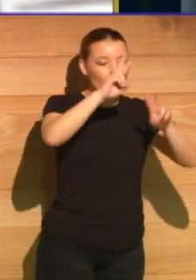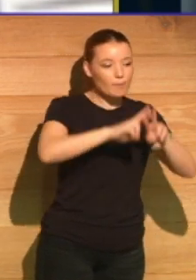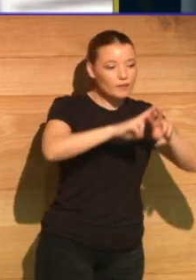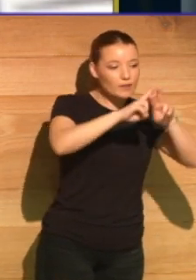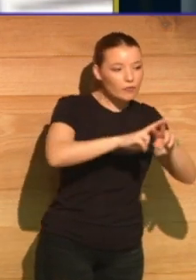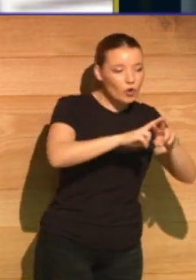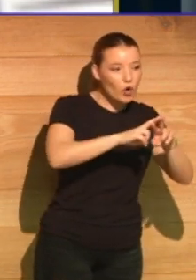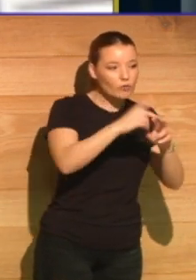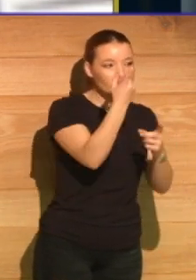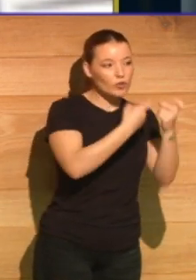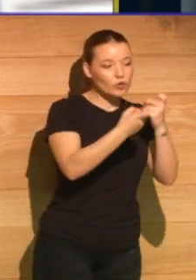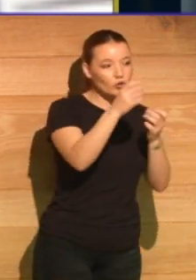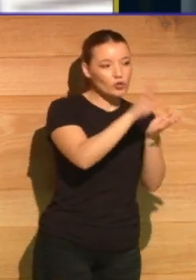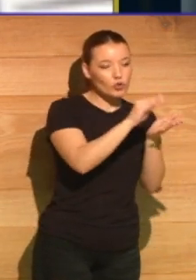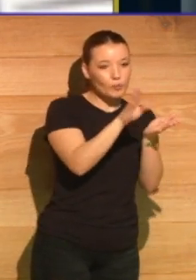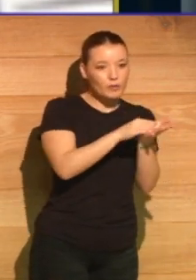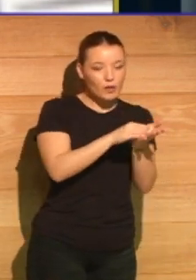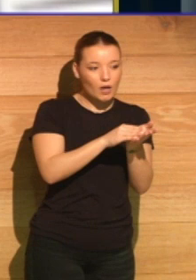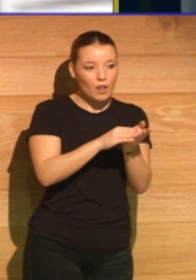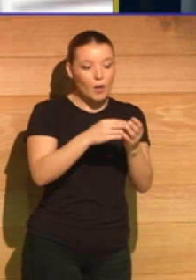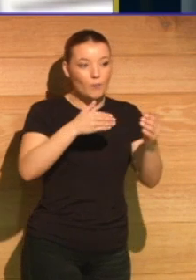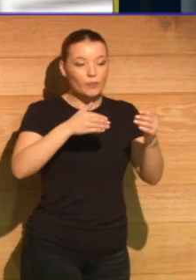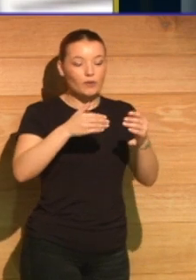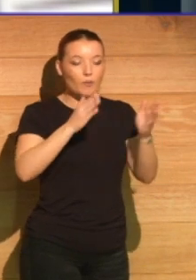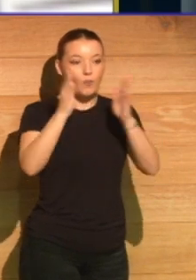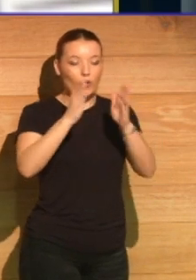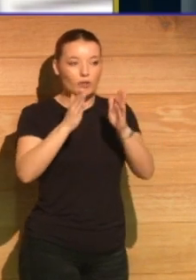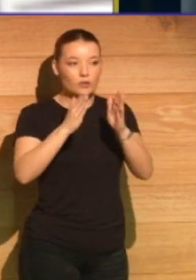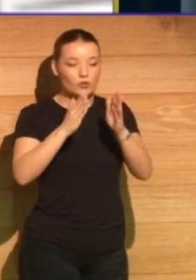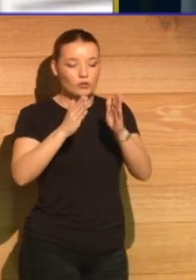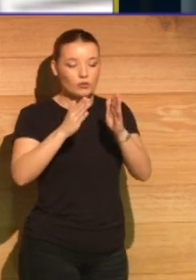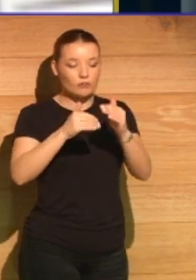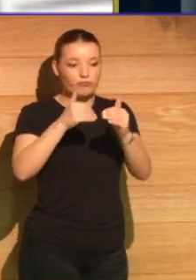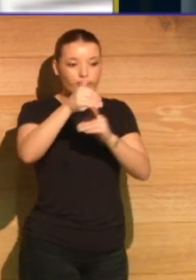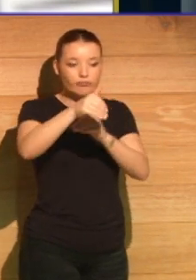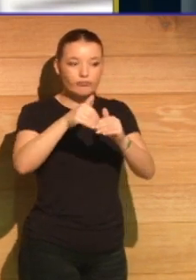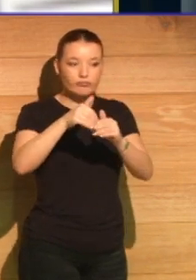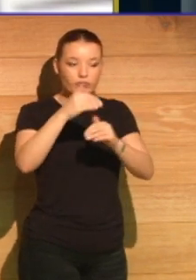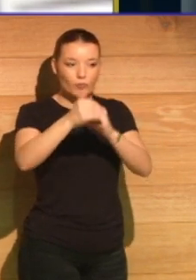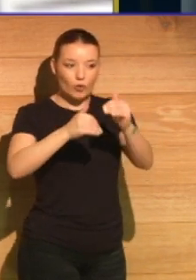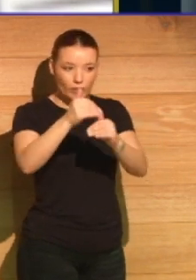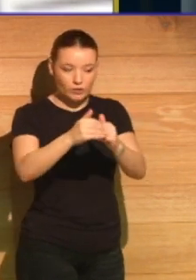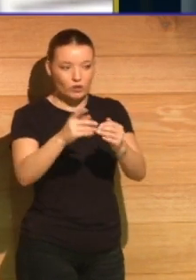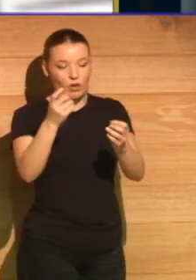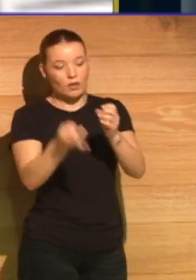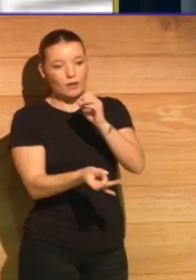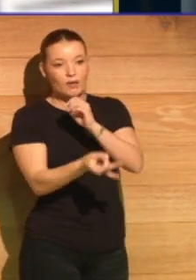investigación, el proceso creativo y, por supuesto, que nos definas y que nos cuentes qué es un haiku.